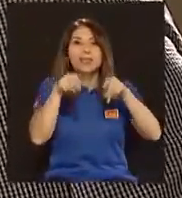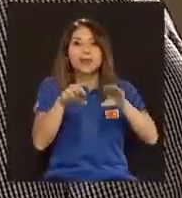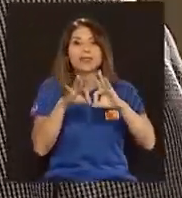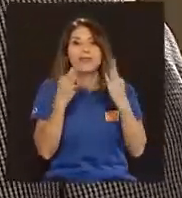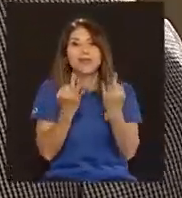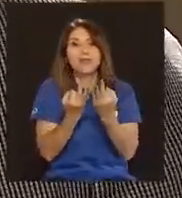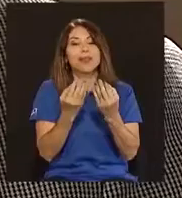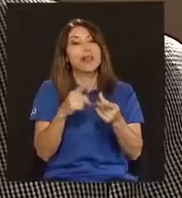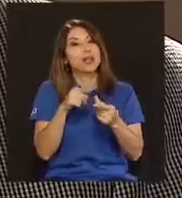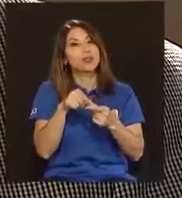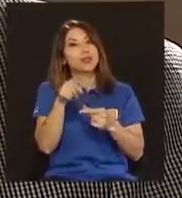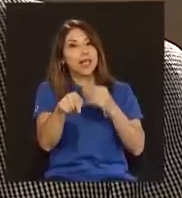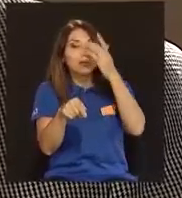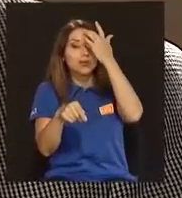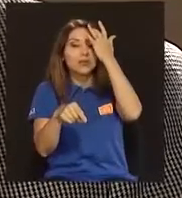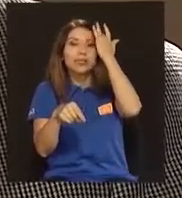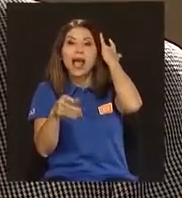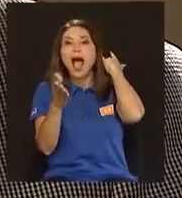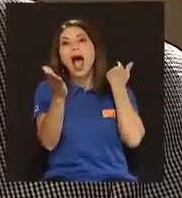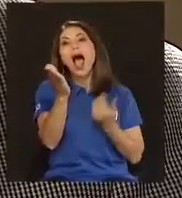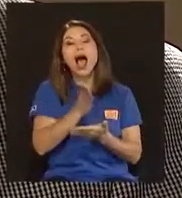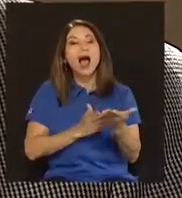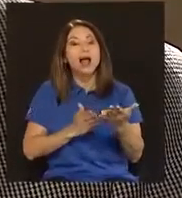yo la encuentro tremendamente